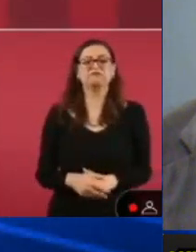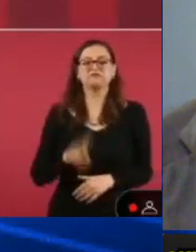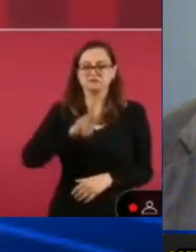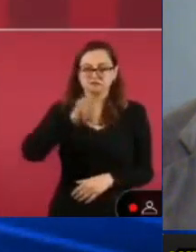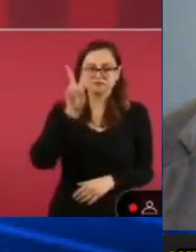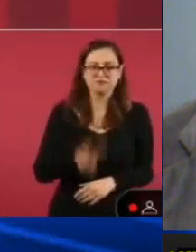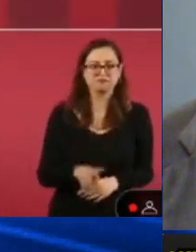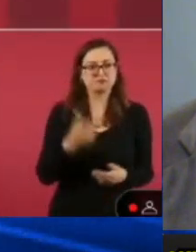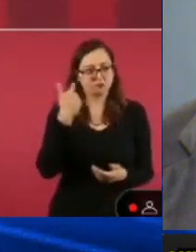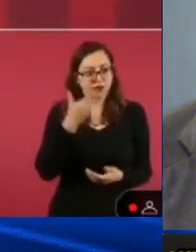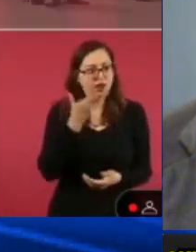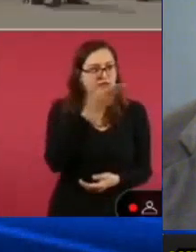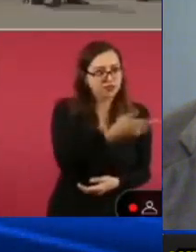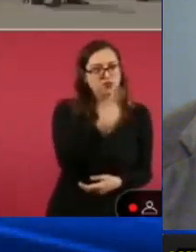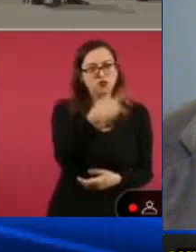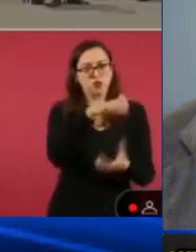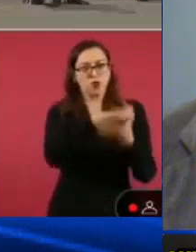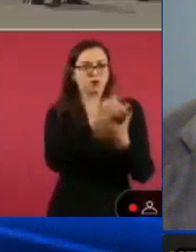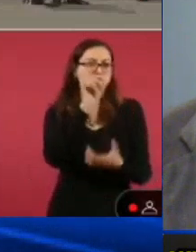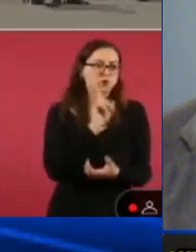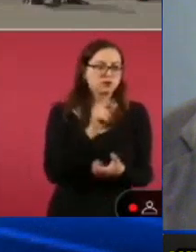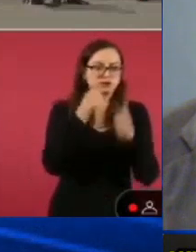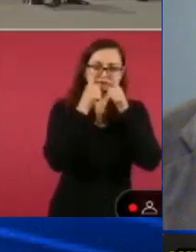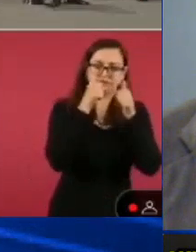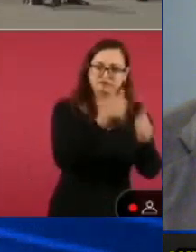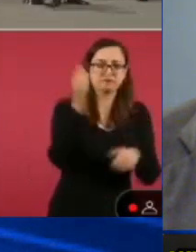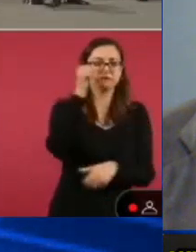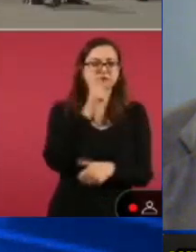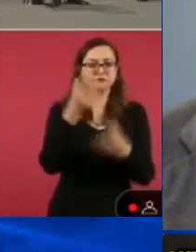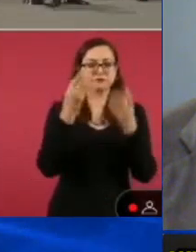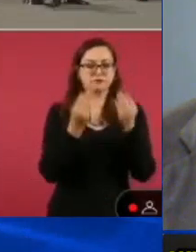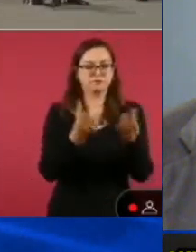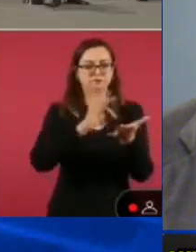para ti y para Beatriz Muchas gracias